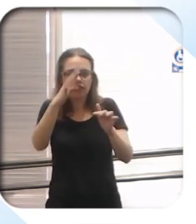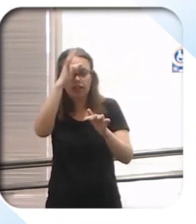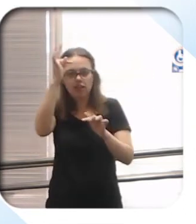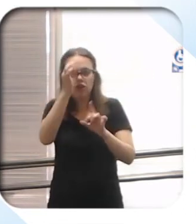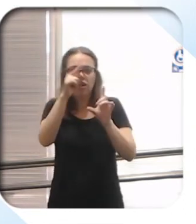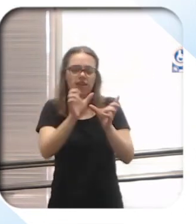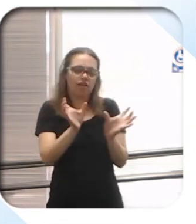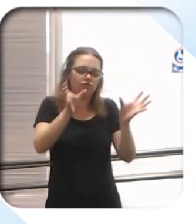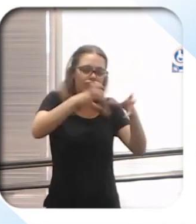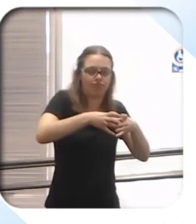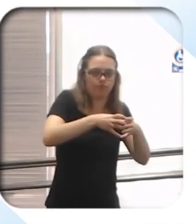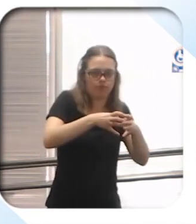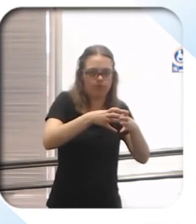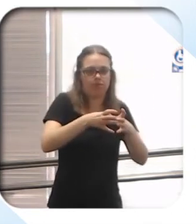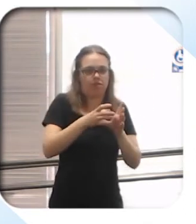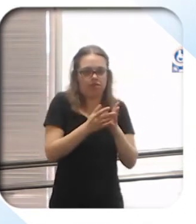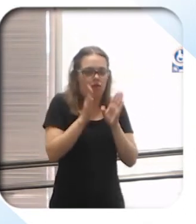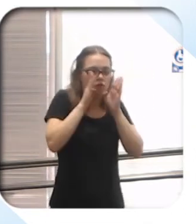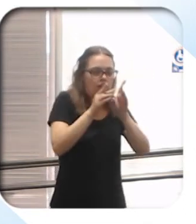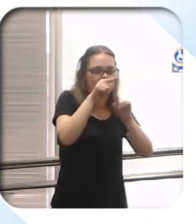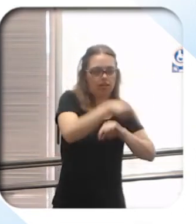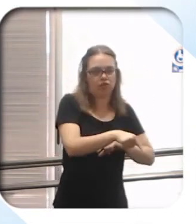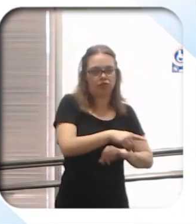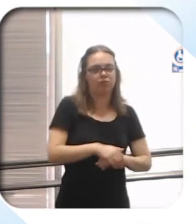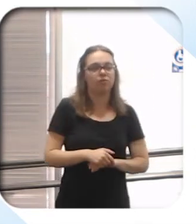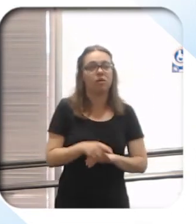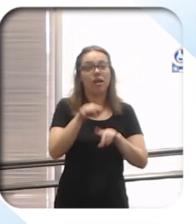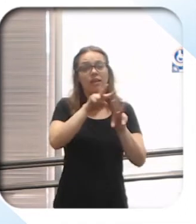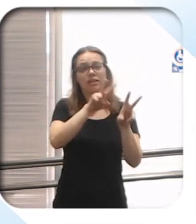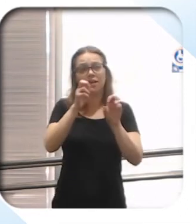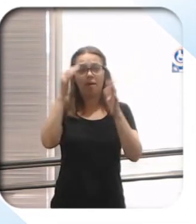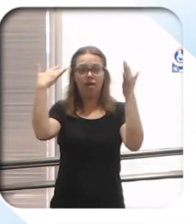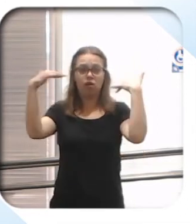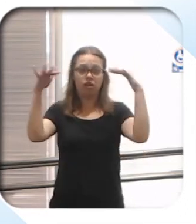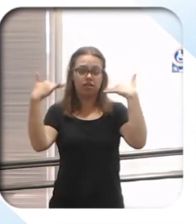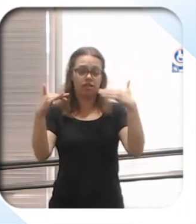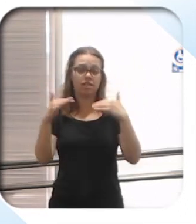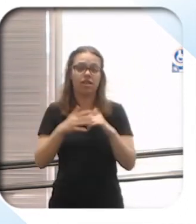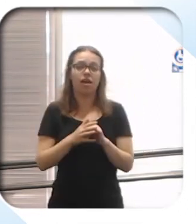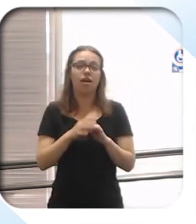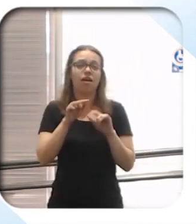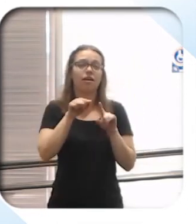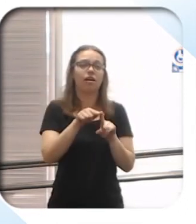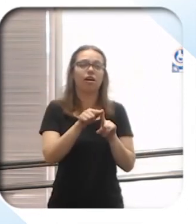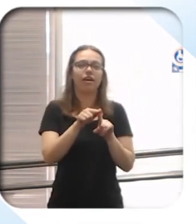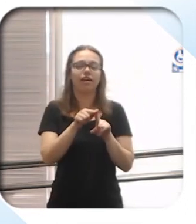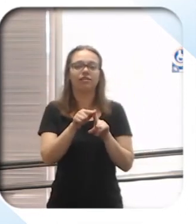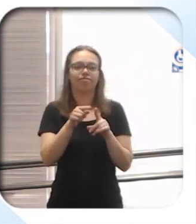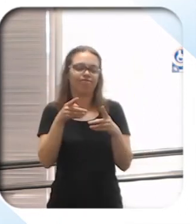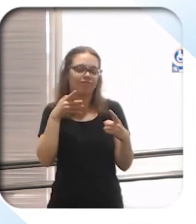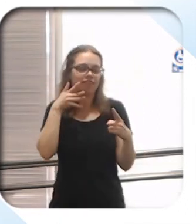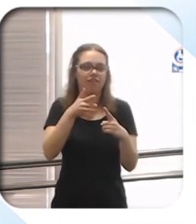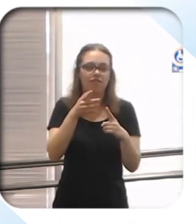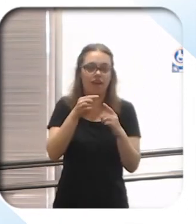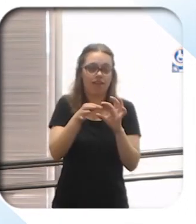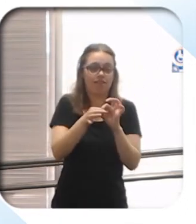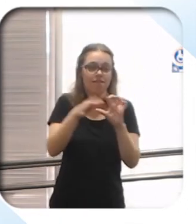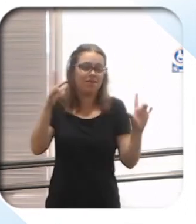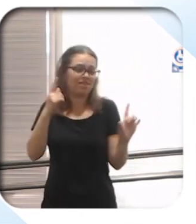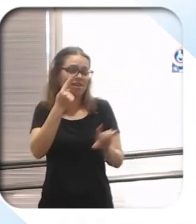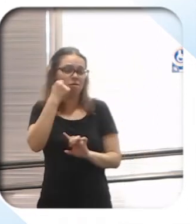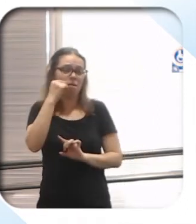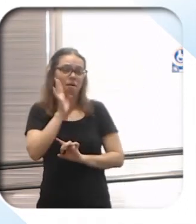En estas etapas de adolescencia y juventud, enfrentan desafíos como los siguientes: independizarse de sus